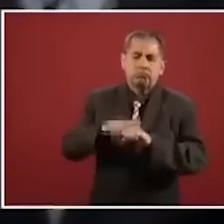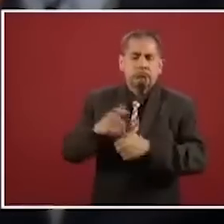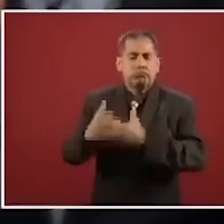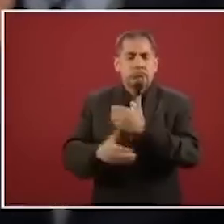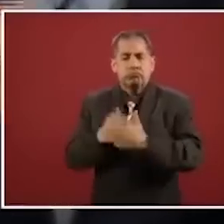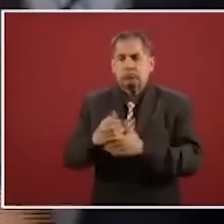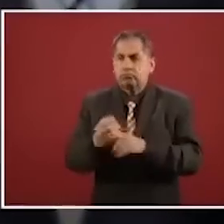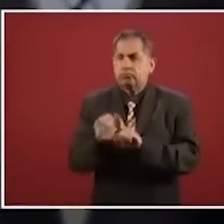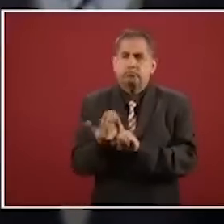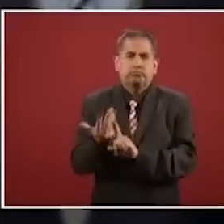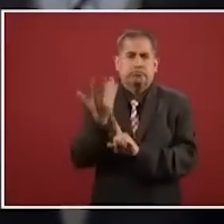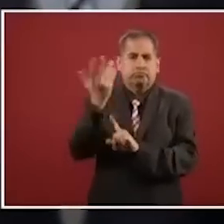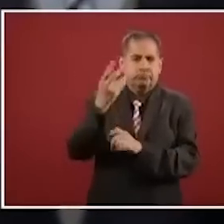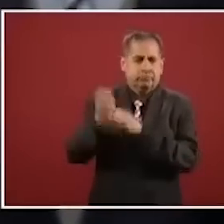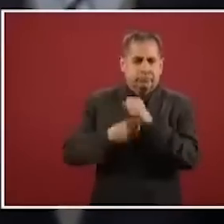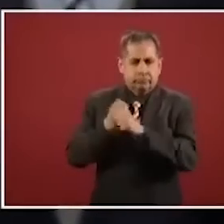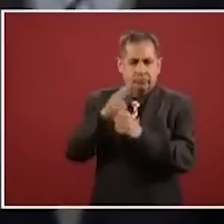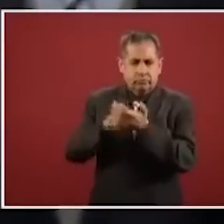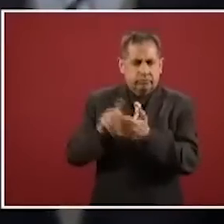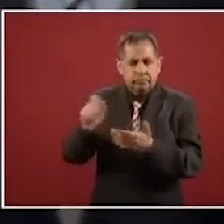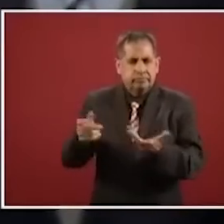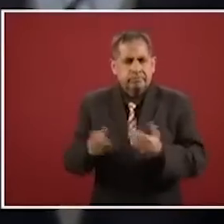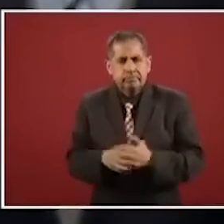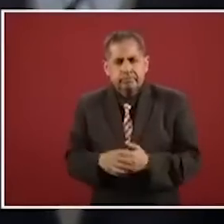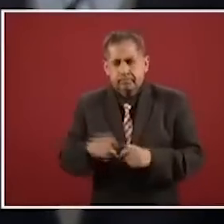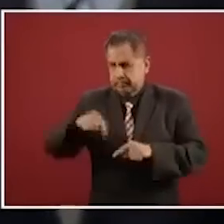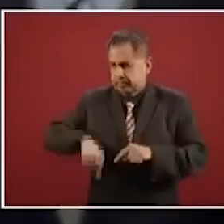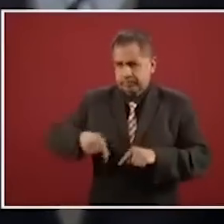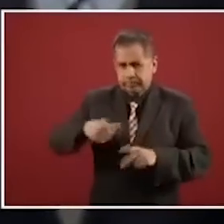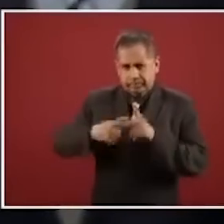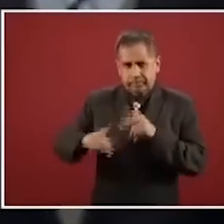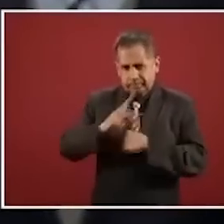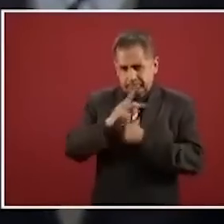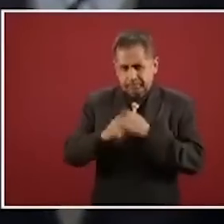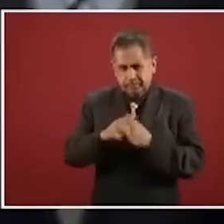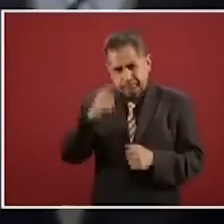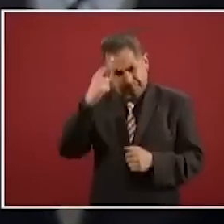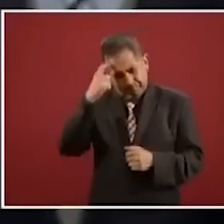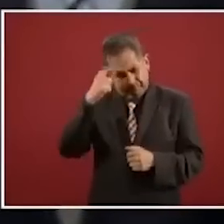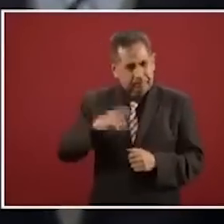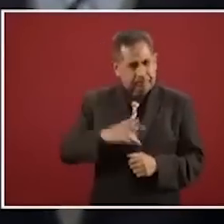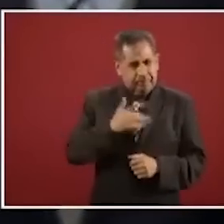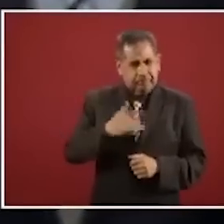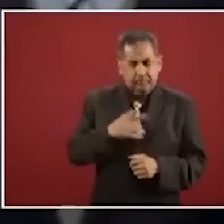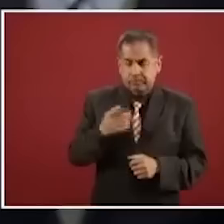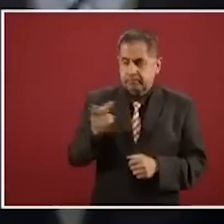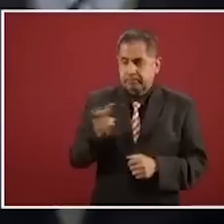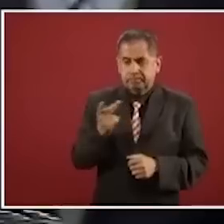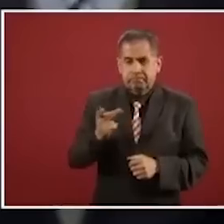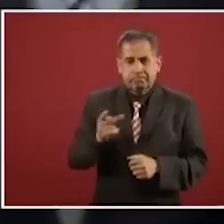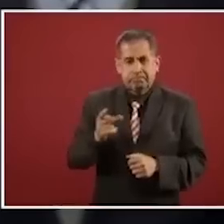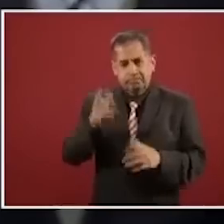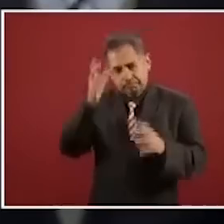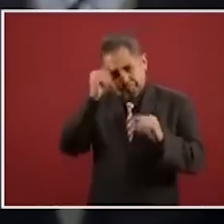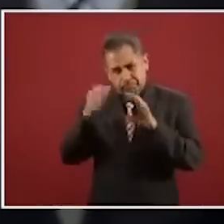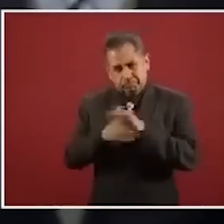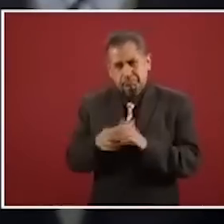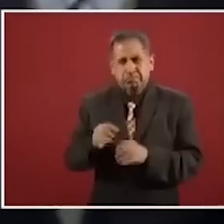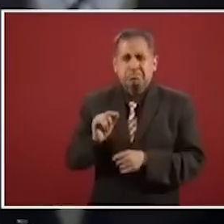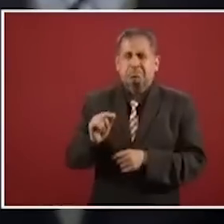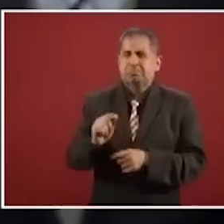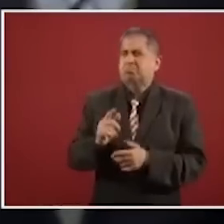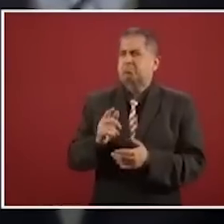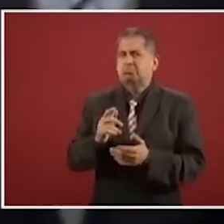de Emisiones 2020 para entrar en funcionamiento aquí en el país. ¿No estima usted que con el acuerdo poco ambicioso, así es como se ha